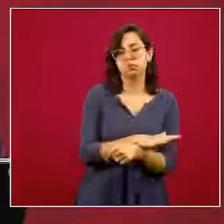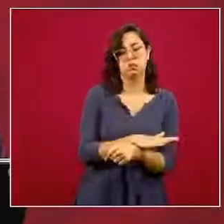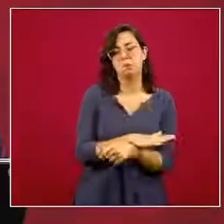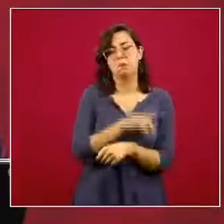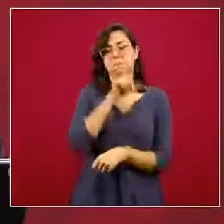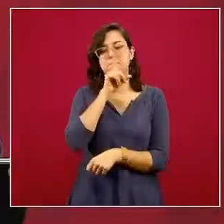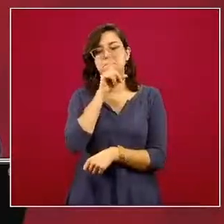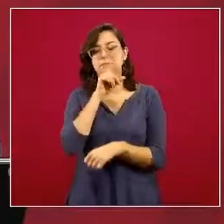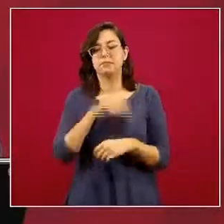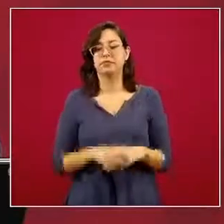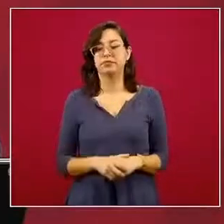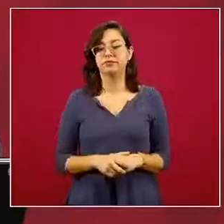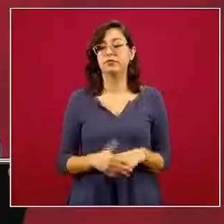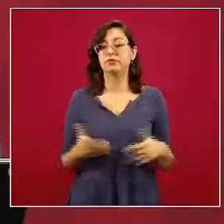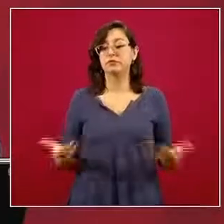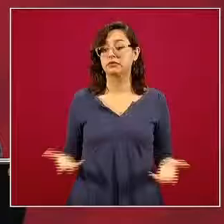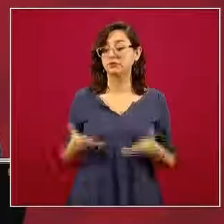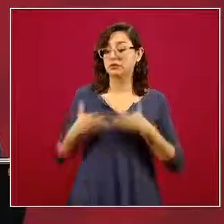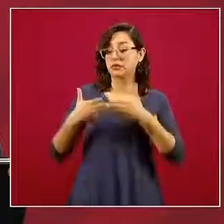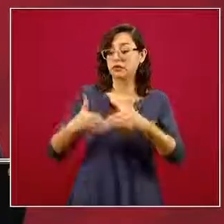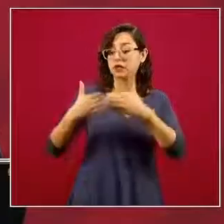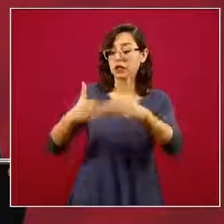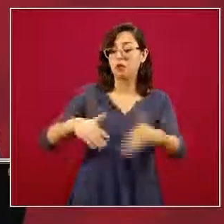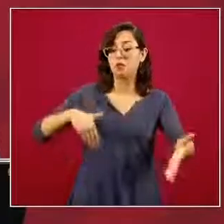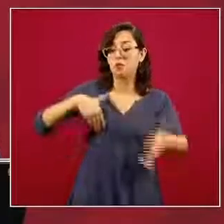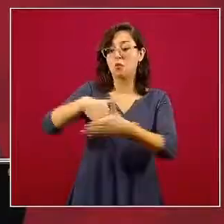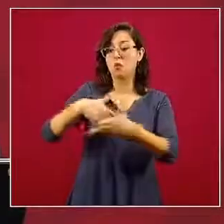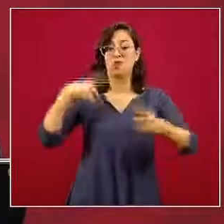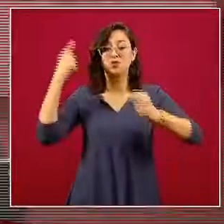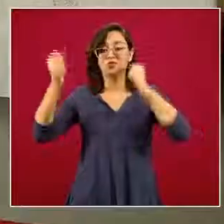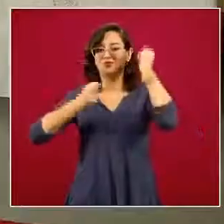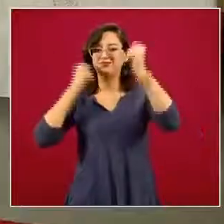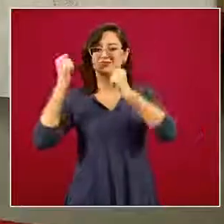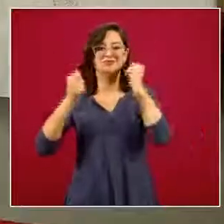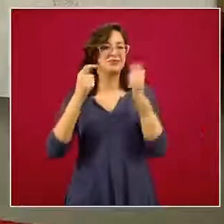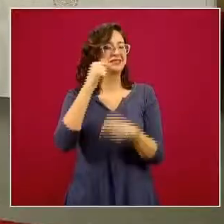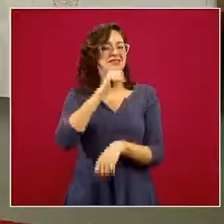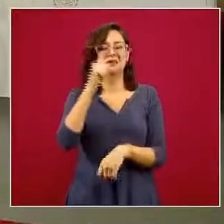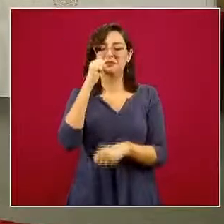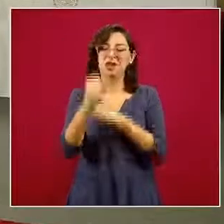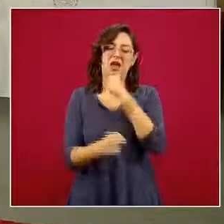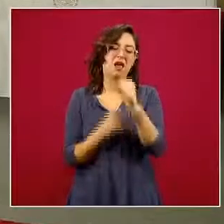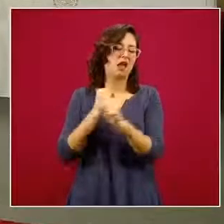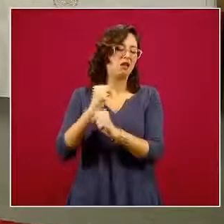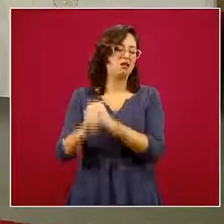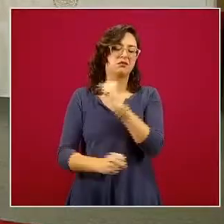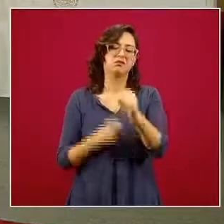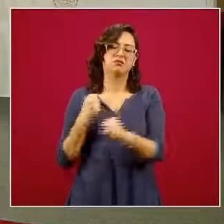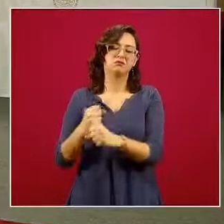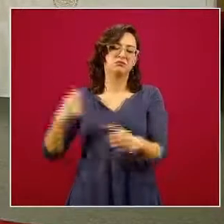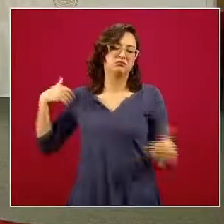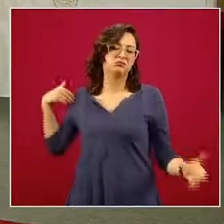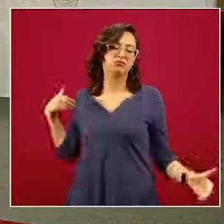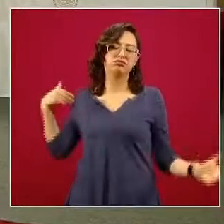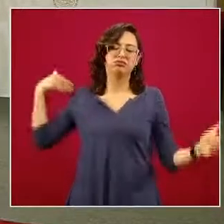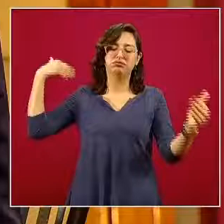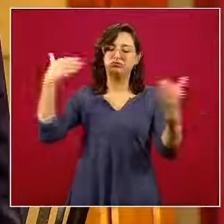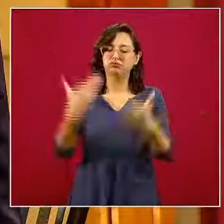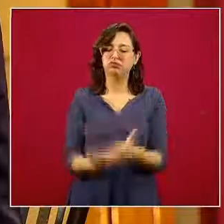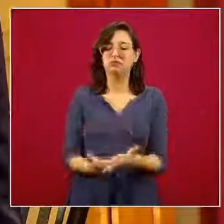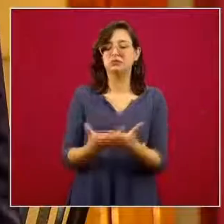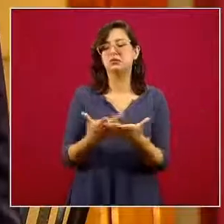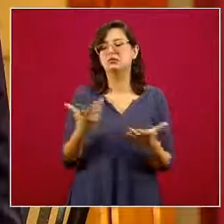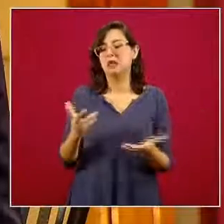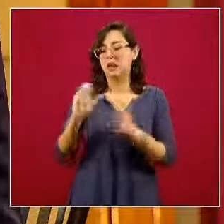los puertos, zonas turísticas, históricamente hemos tenido por años, por décadas, una limitada